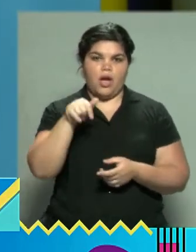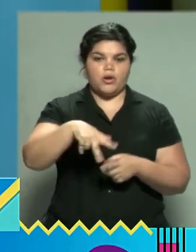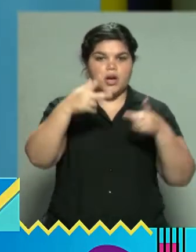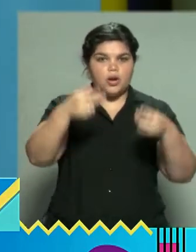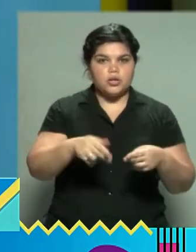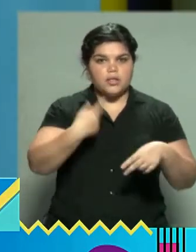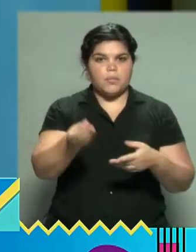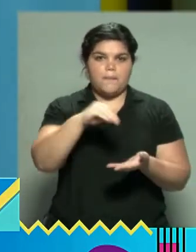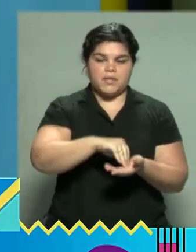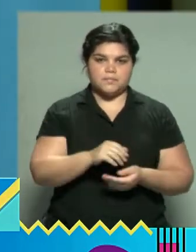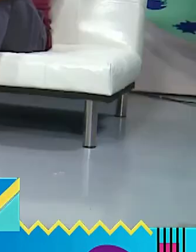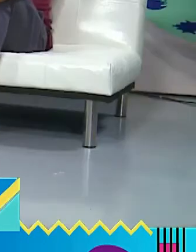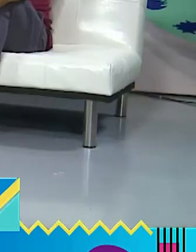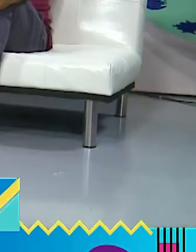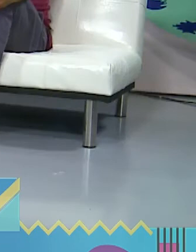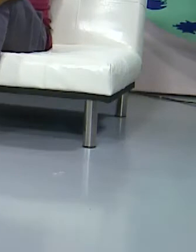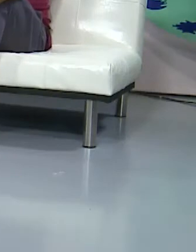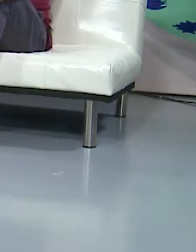enseguida continuamos con más distintos parecidos.